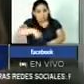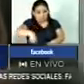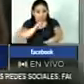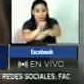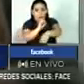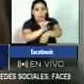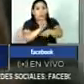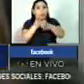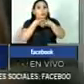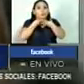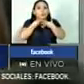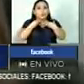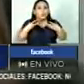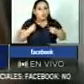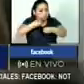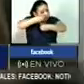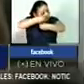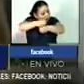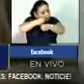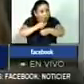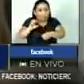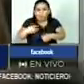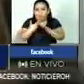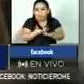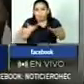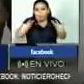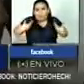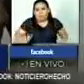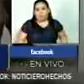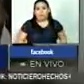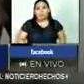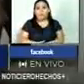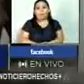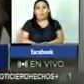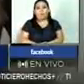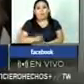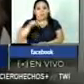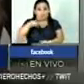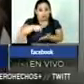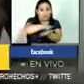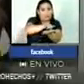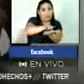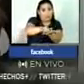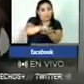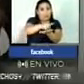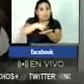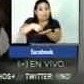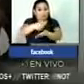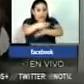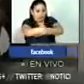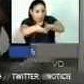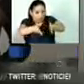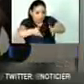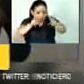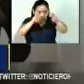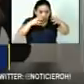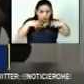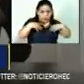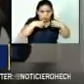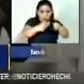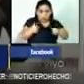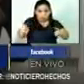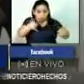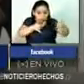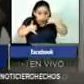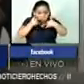tratar de matar un virus o cualquier otra cosa en el cuerpo Aquí en la ciudad de Nueva York según el Departamento de Salud el Centro